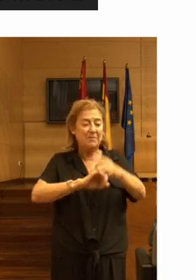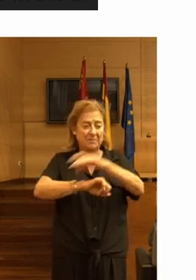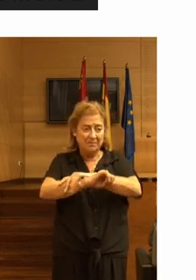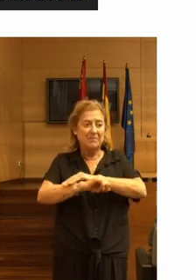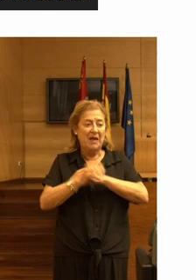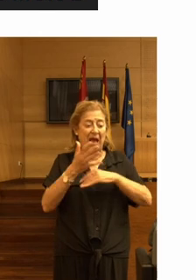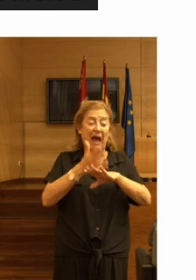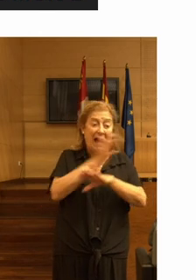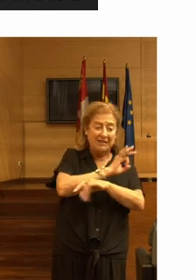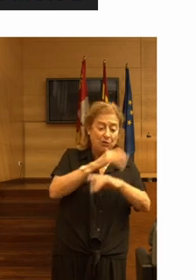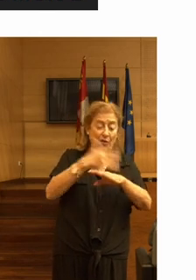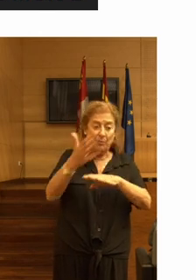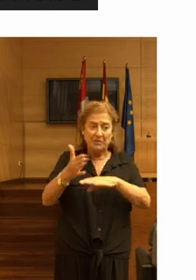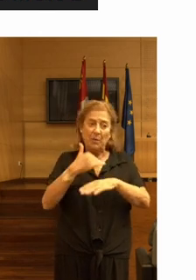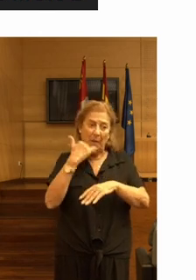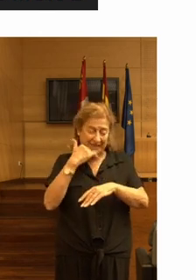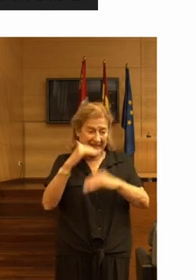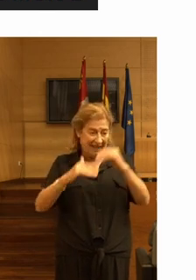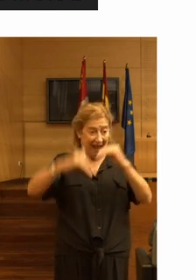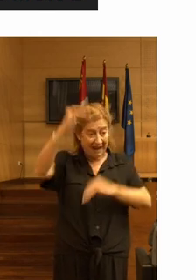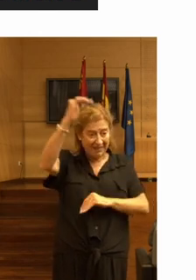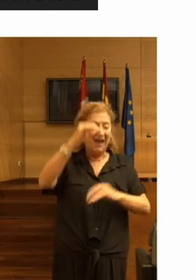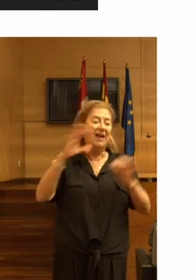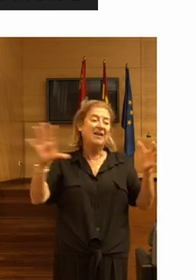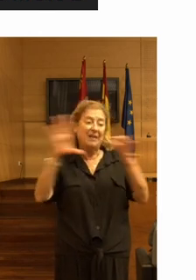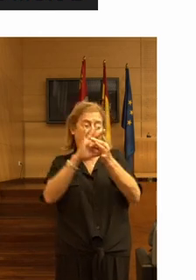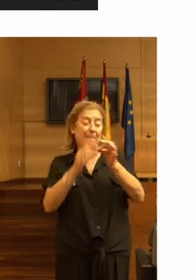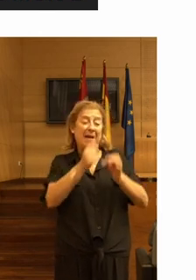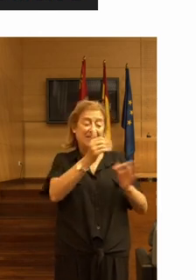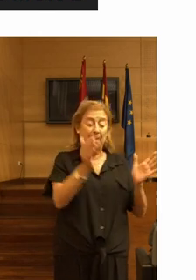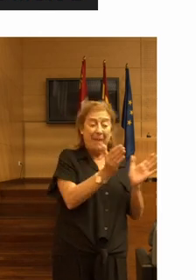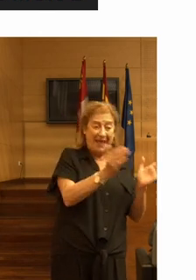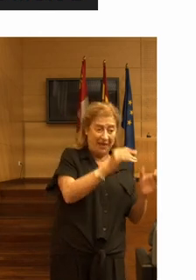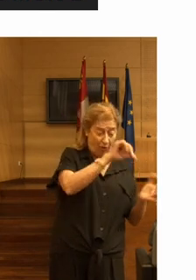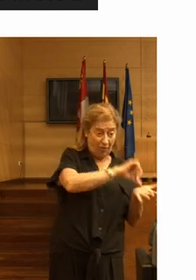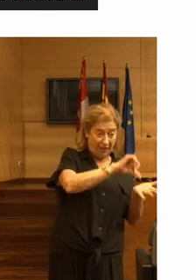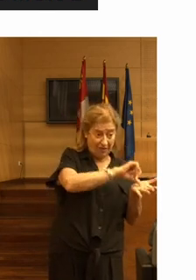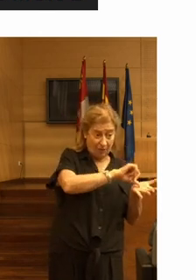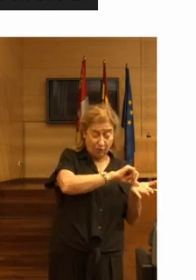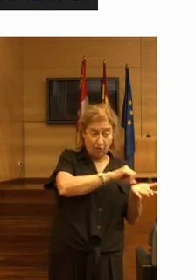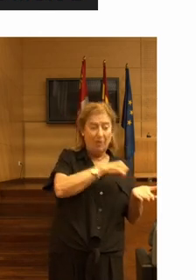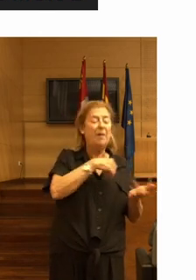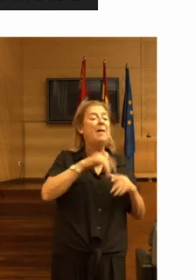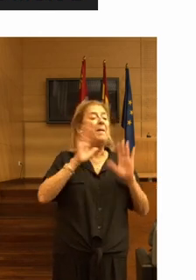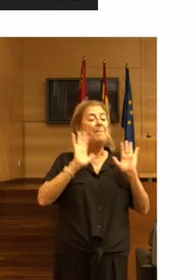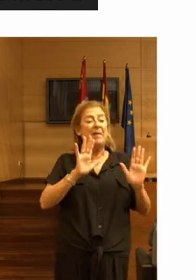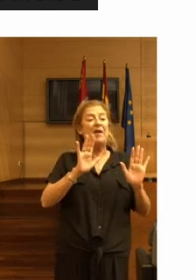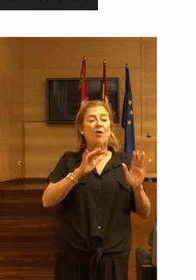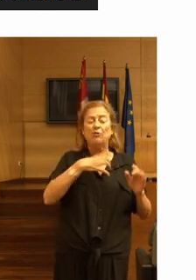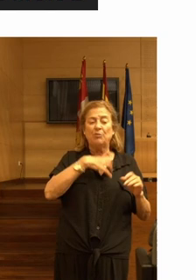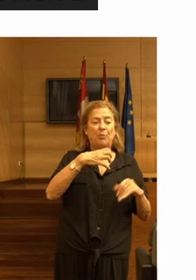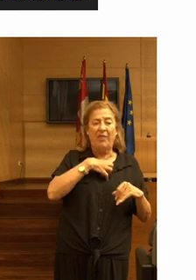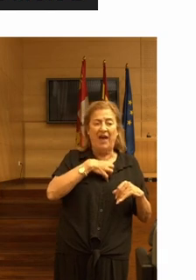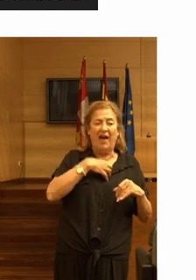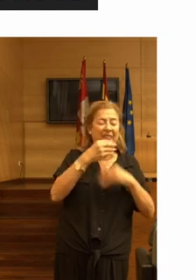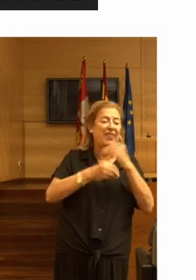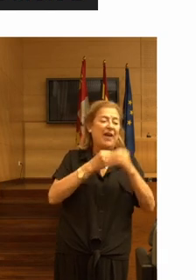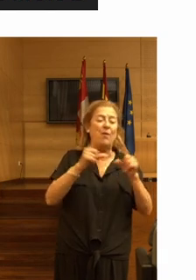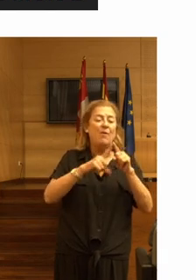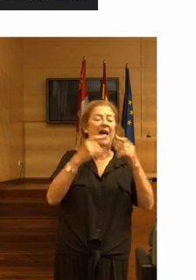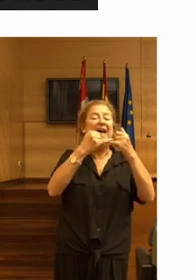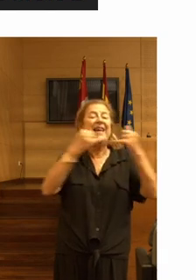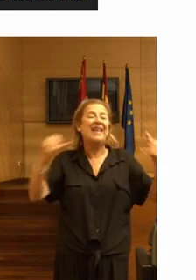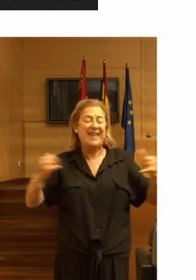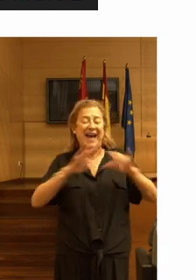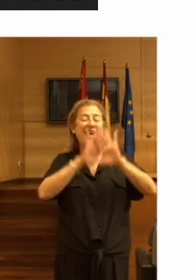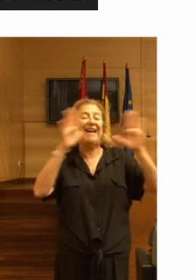pre-post bastante alta en relación con los centros más pequeños, pero que no se puede establecer tampoco una línea de